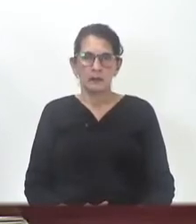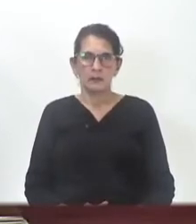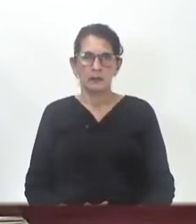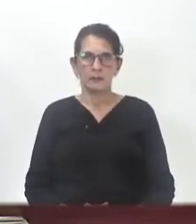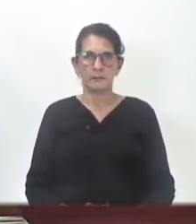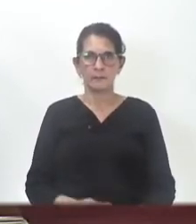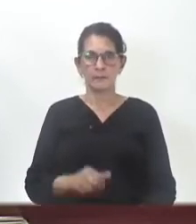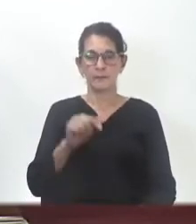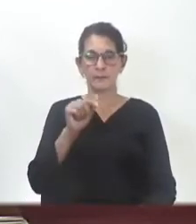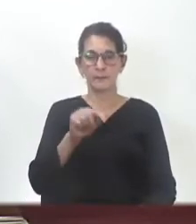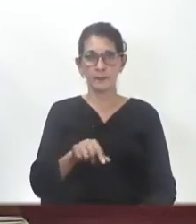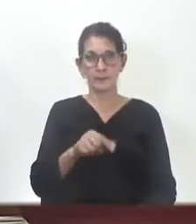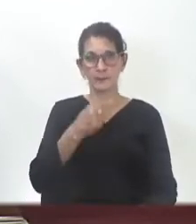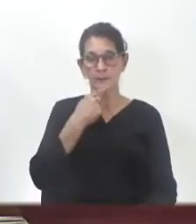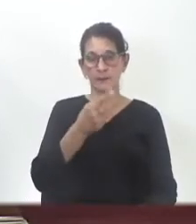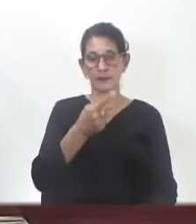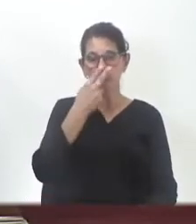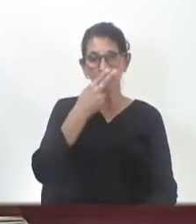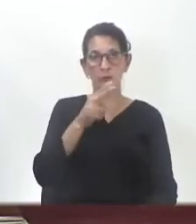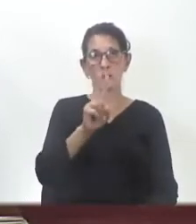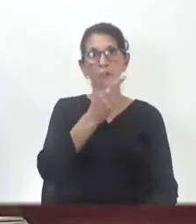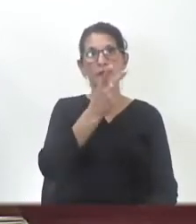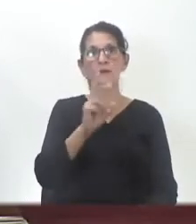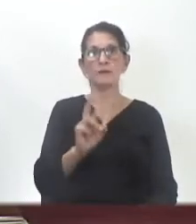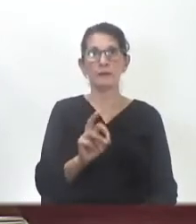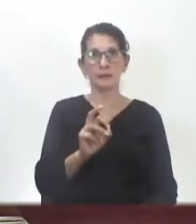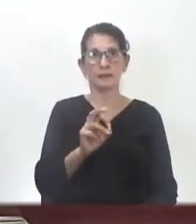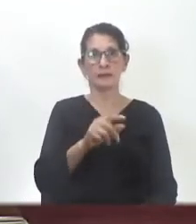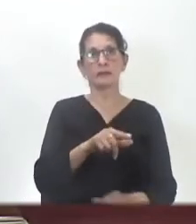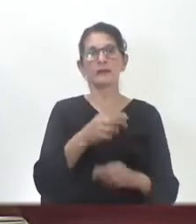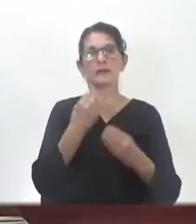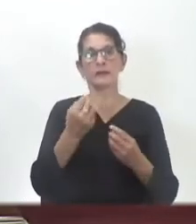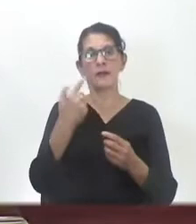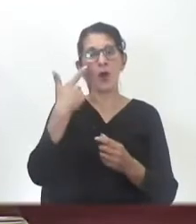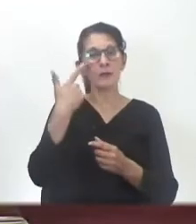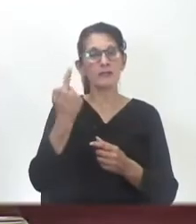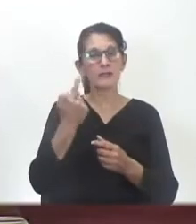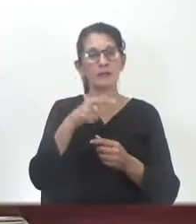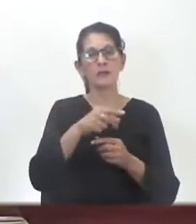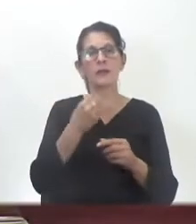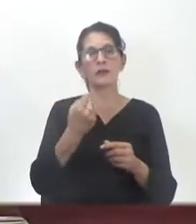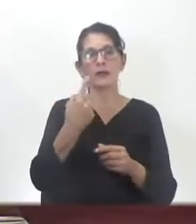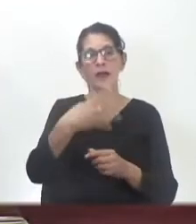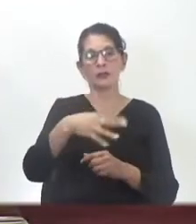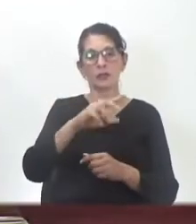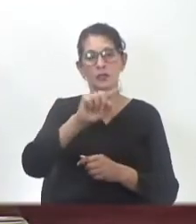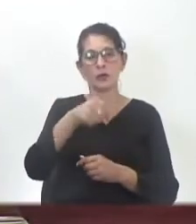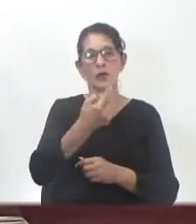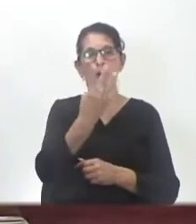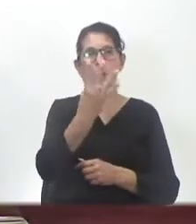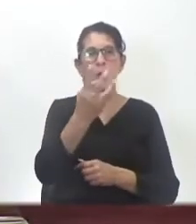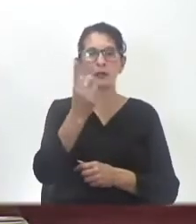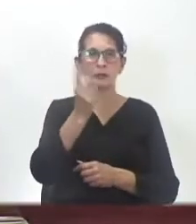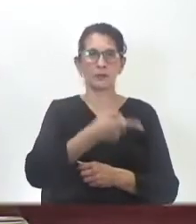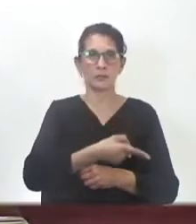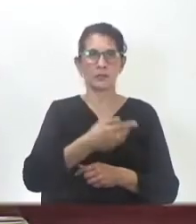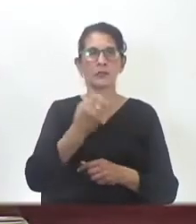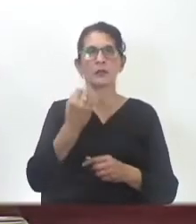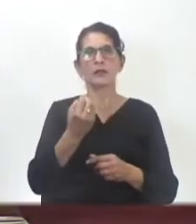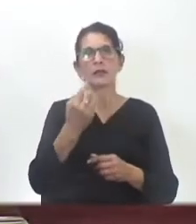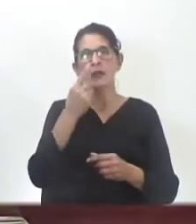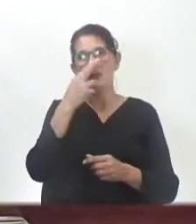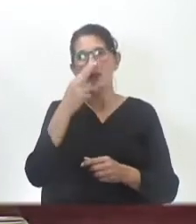Acá pasamos que en el 2020 se registraron 17 homicidios. La tasa de homicidio de cárceles fue de 14,4 veces más alta que la tasa nacional